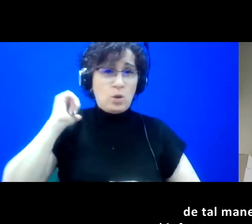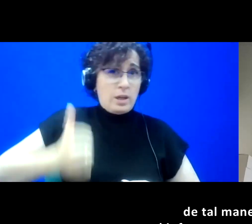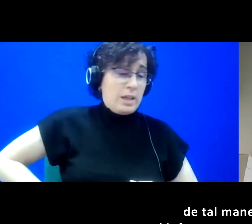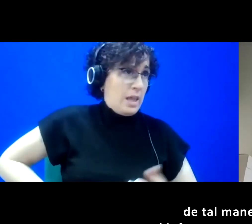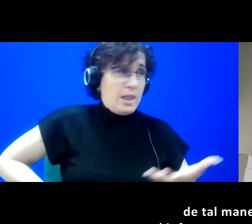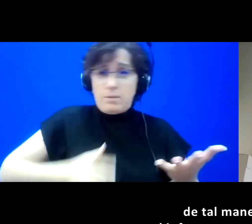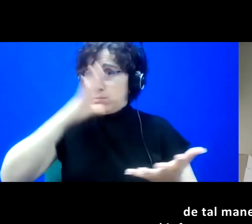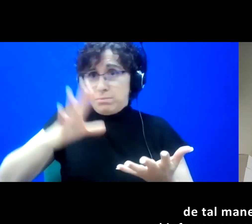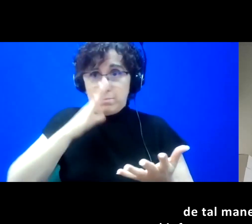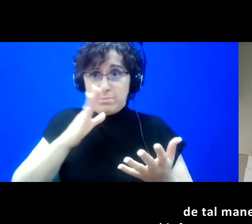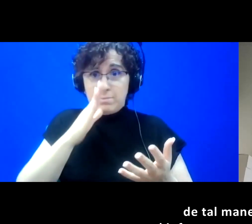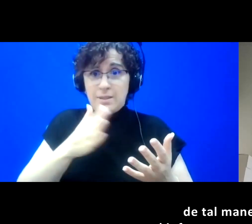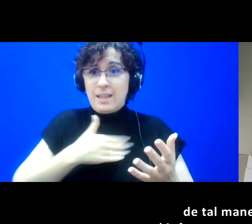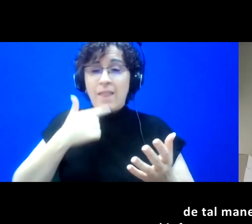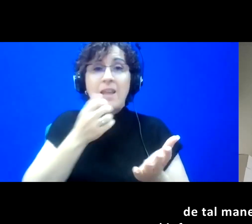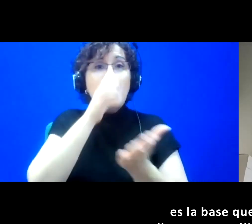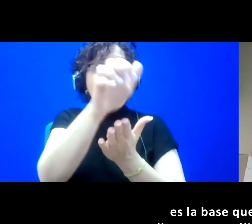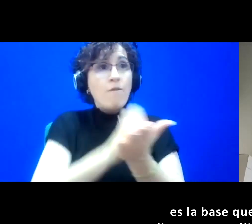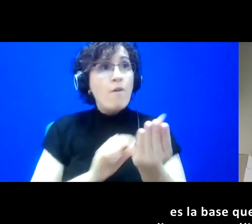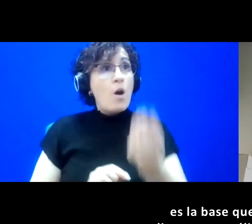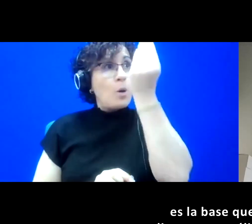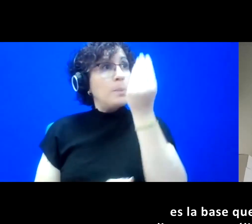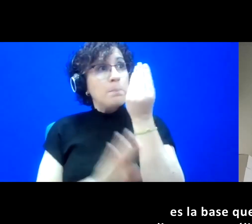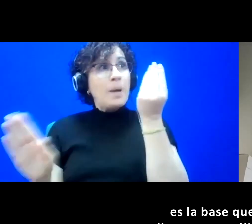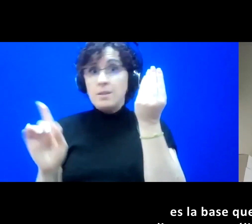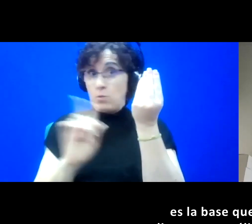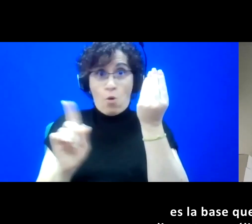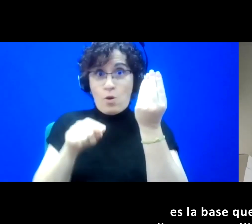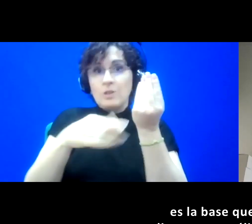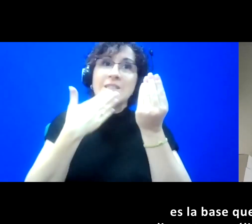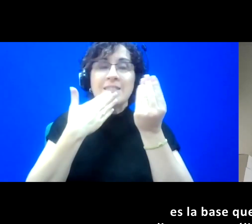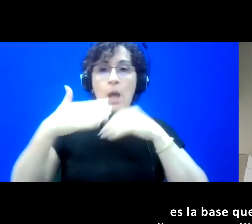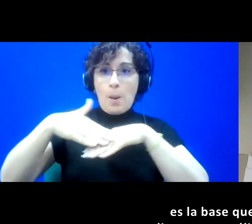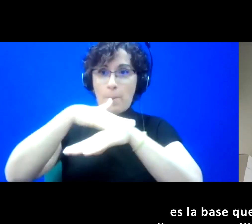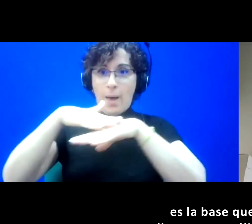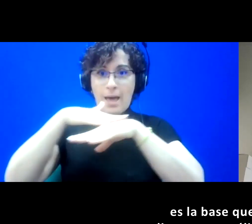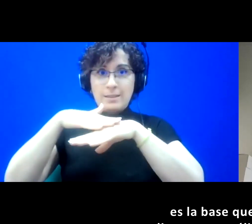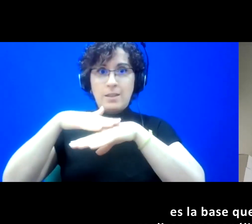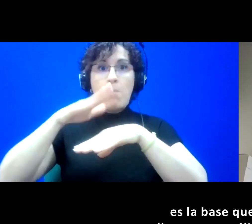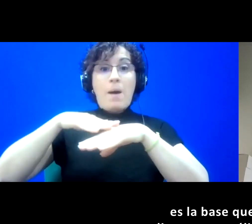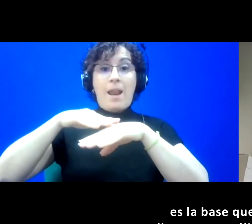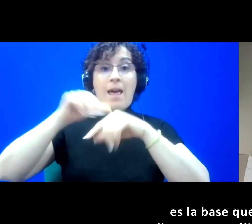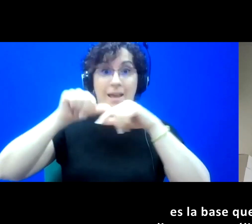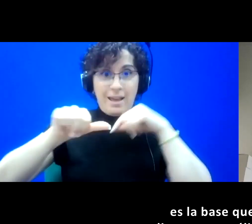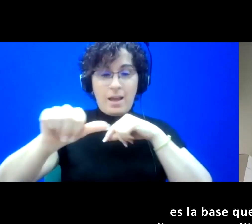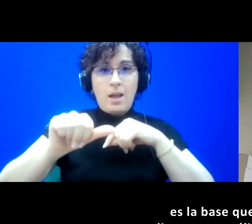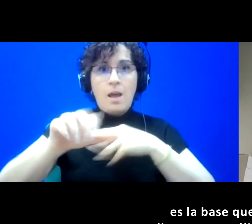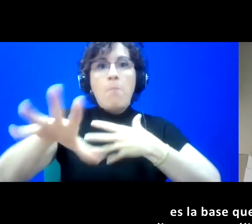informe no se queda aquí. Es la base que permite realizar otros análisis